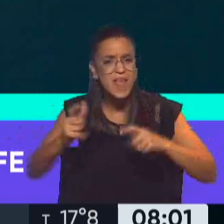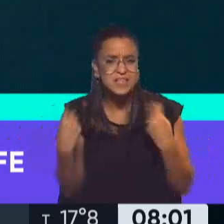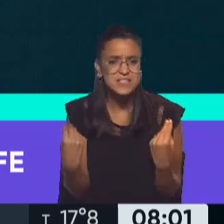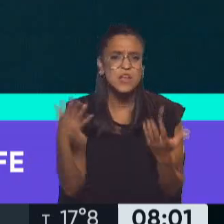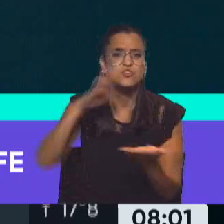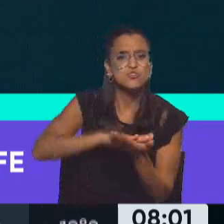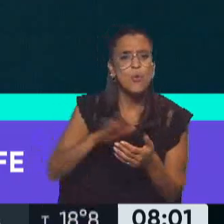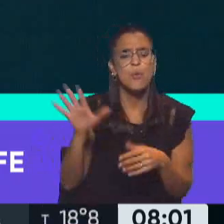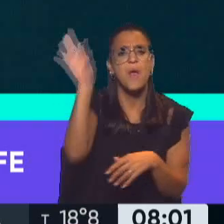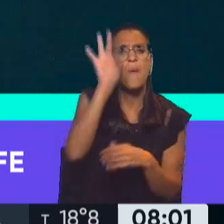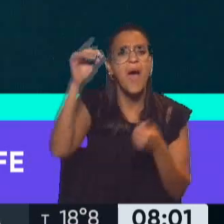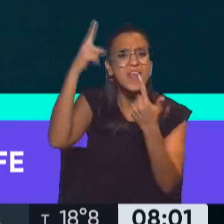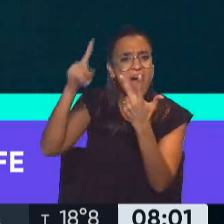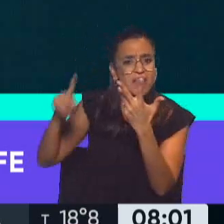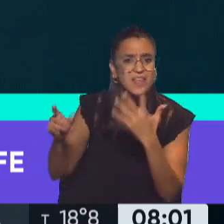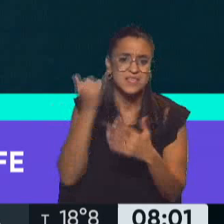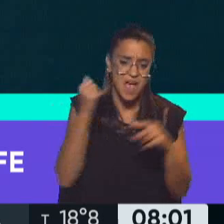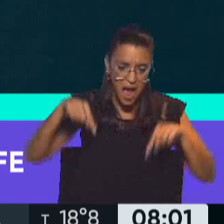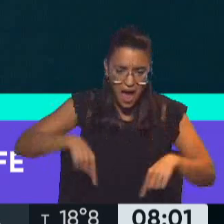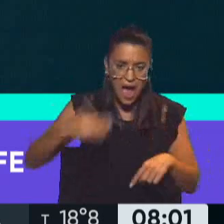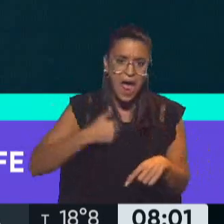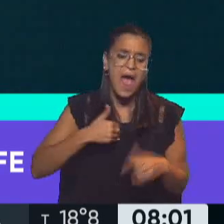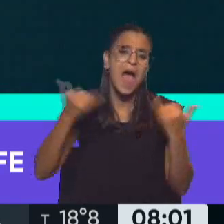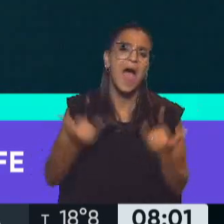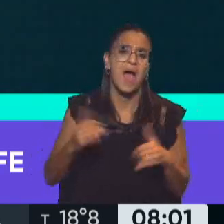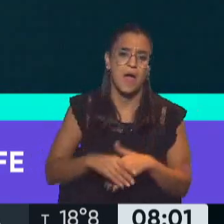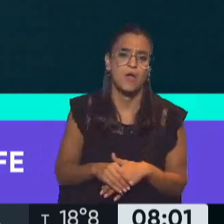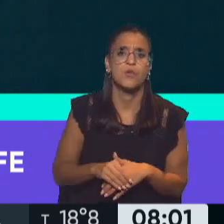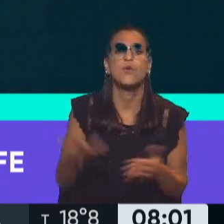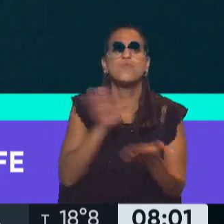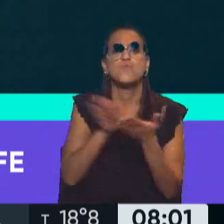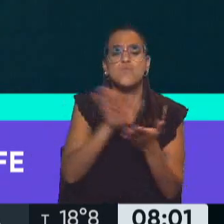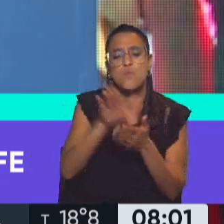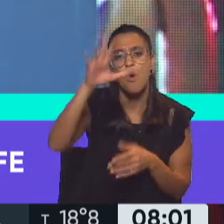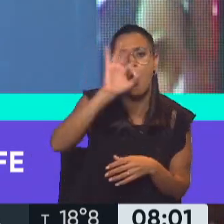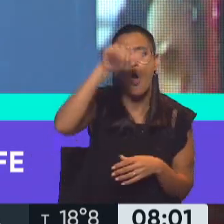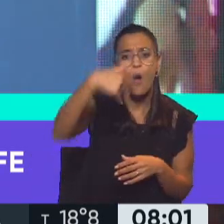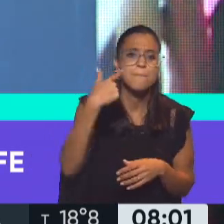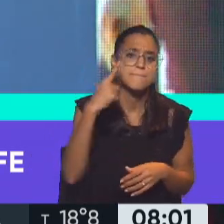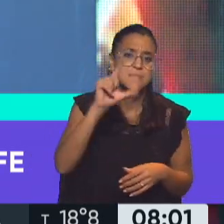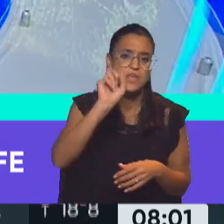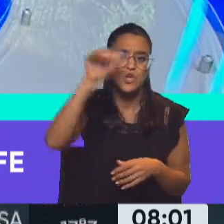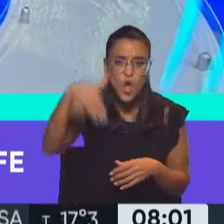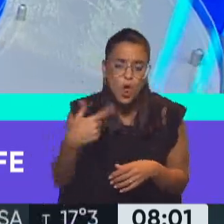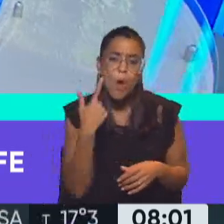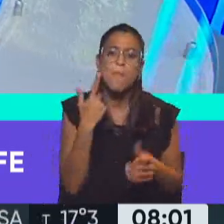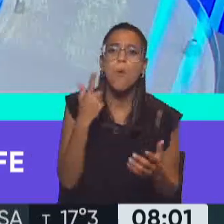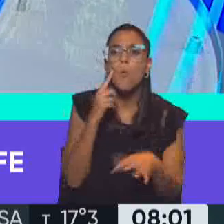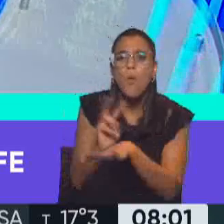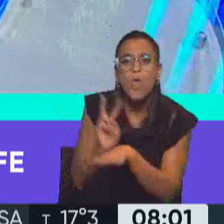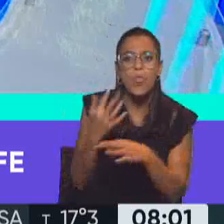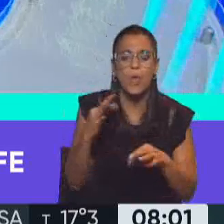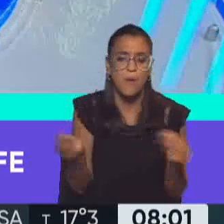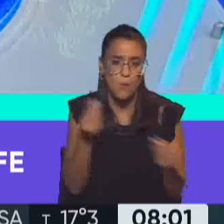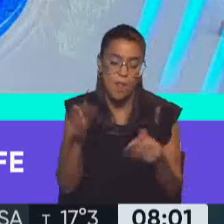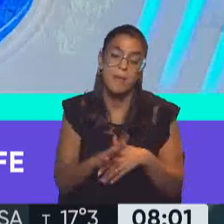respecto a las variantes que ya teníamos aquí en la Argentina con esta nueva llegada de Omicron? Bueno, ¿Qué otro recaudo hay que tomar? Lo